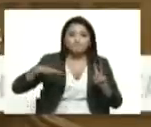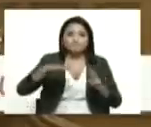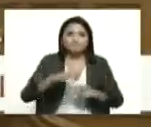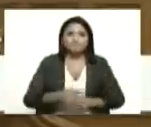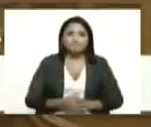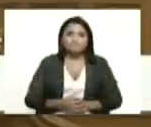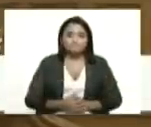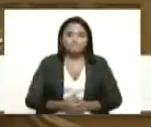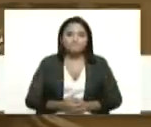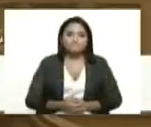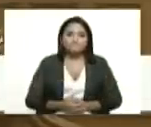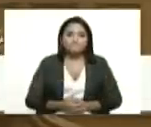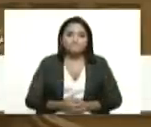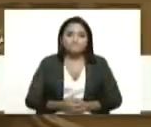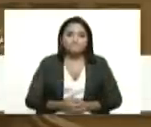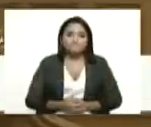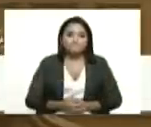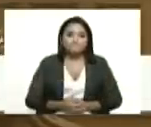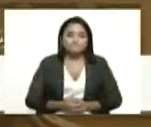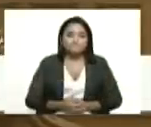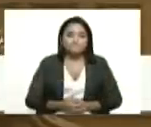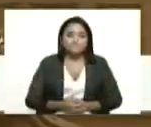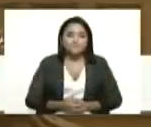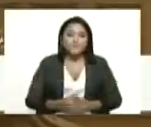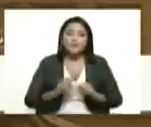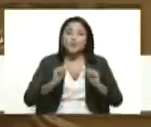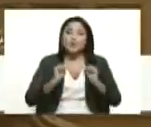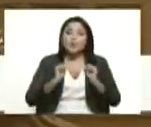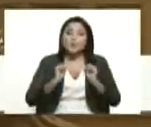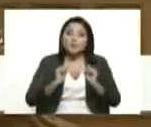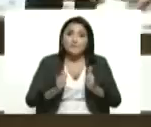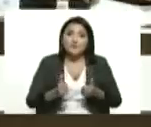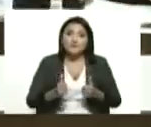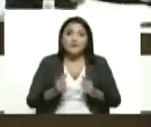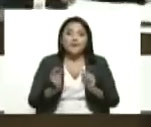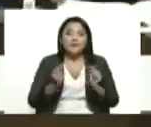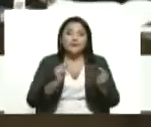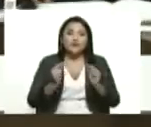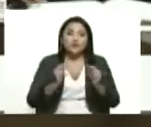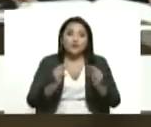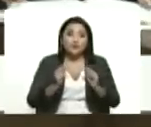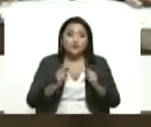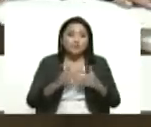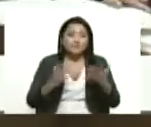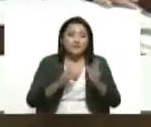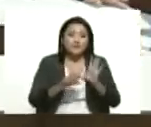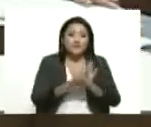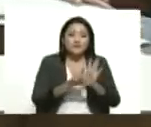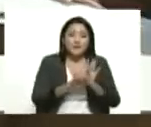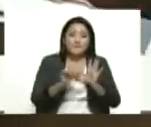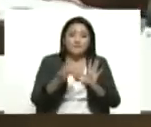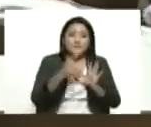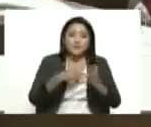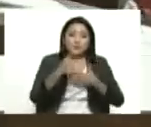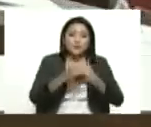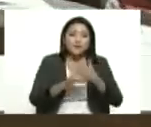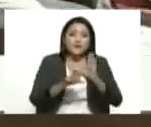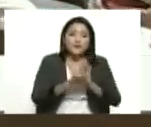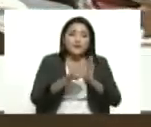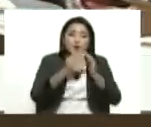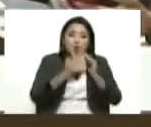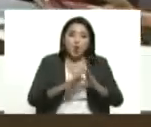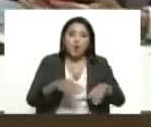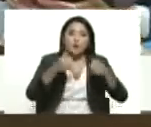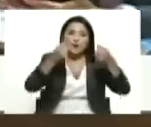sede del Poder Legislativo de nuestro país. Inicia la discusión parlamentaria en torno a la primera discusión del proyecto de ley orgánica